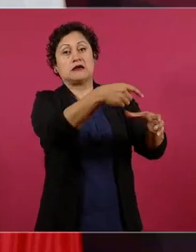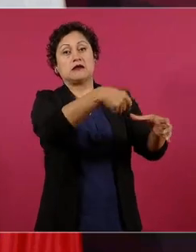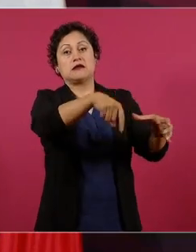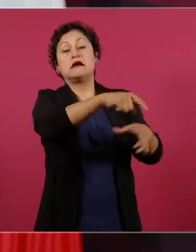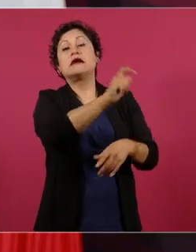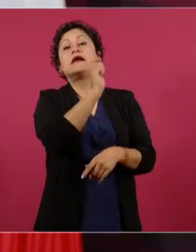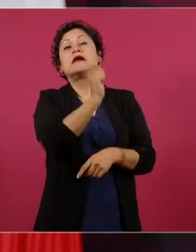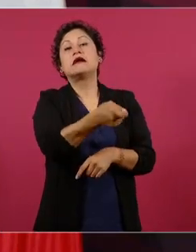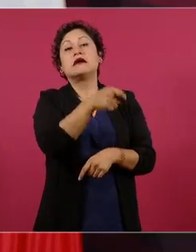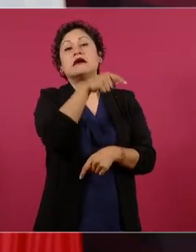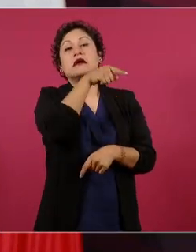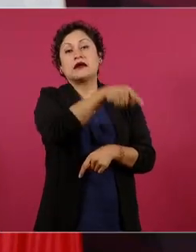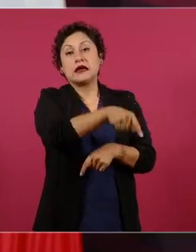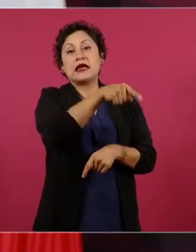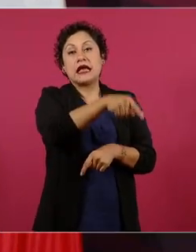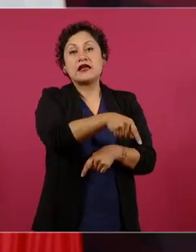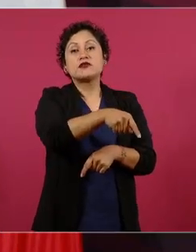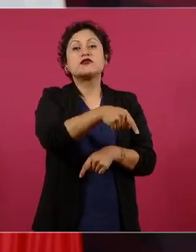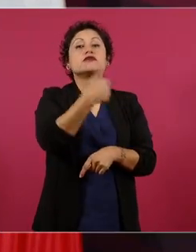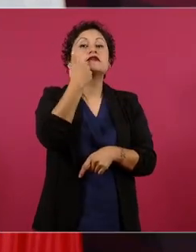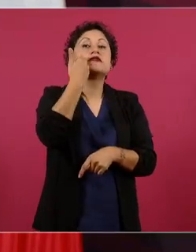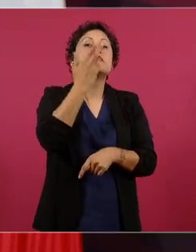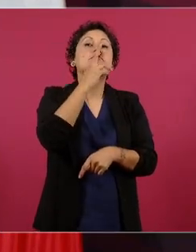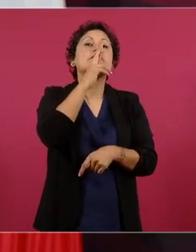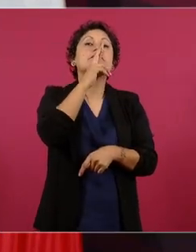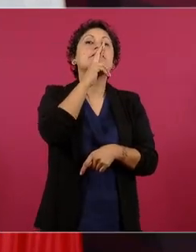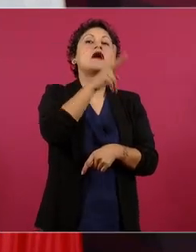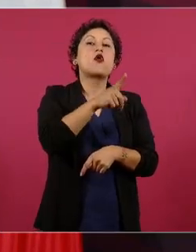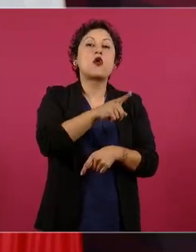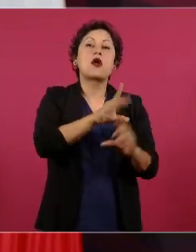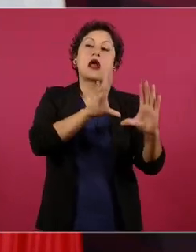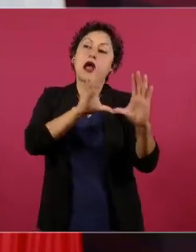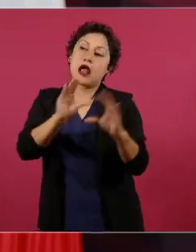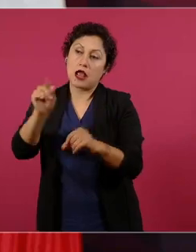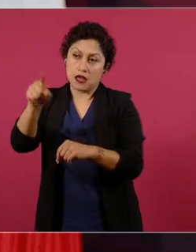de enseñar a pescar y no de